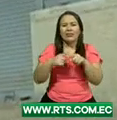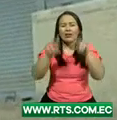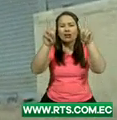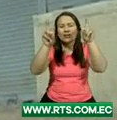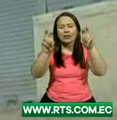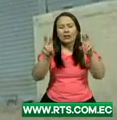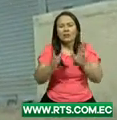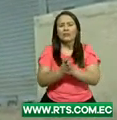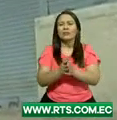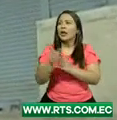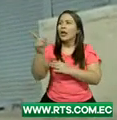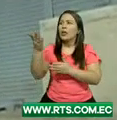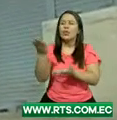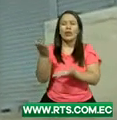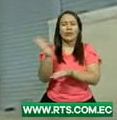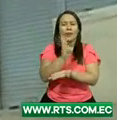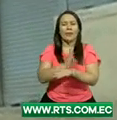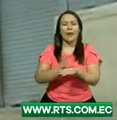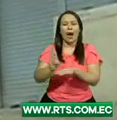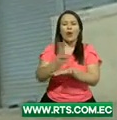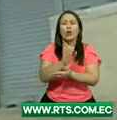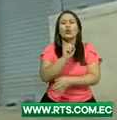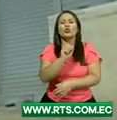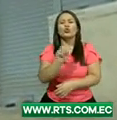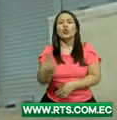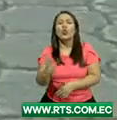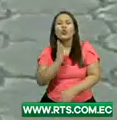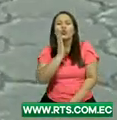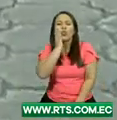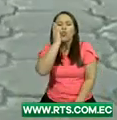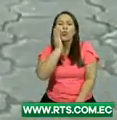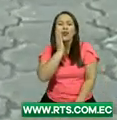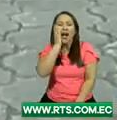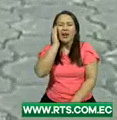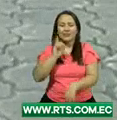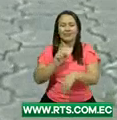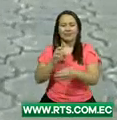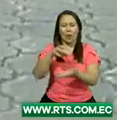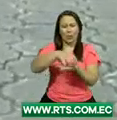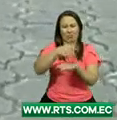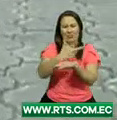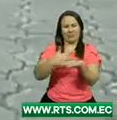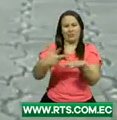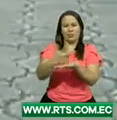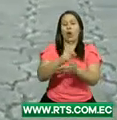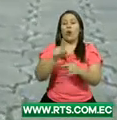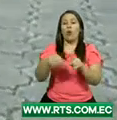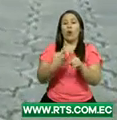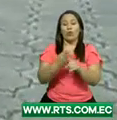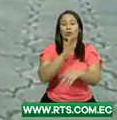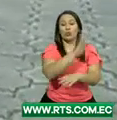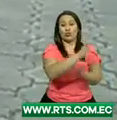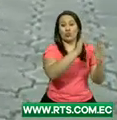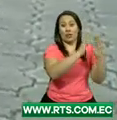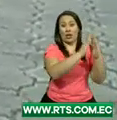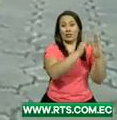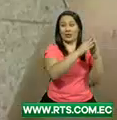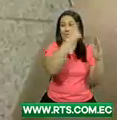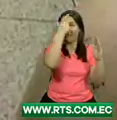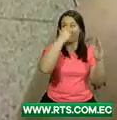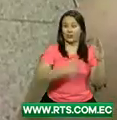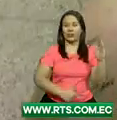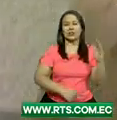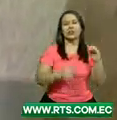todo ocurrió en el barrio las tejerías al sur de tulcán eran aproximadamente las 2 de la mañana cuando la tragedia llegó a esta casa hace seis meses la